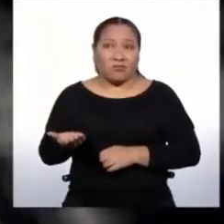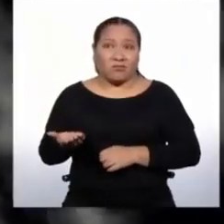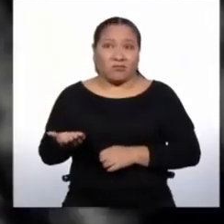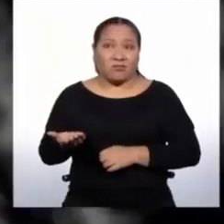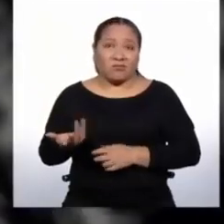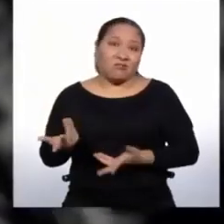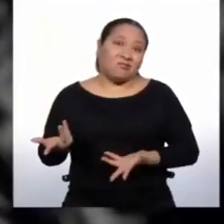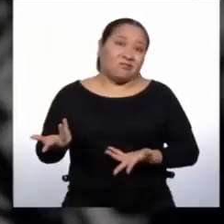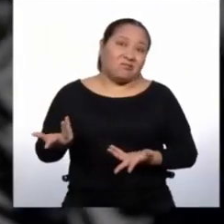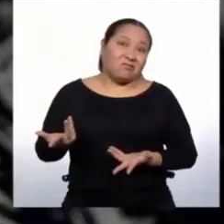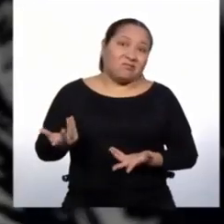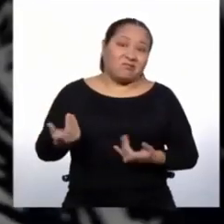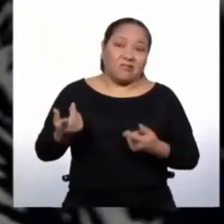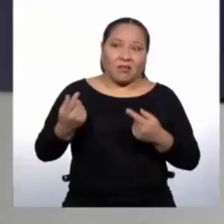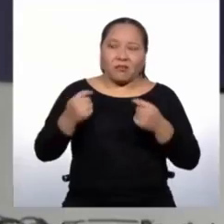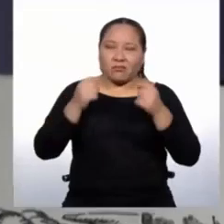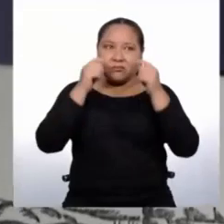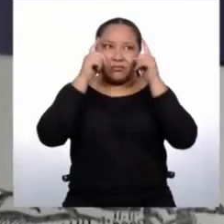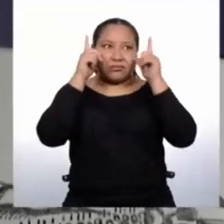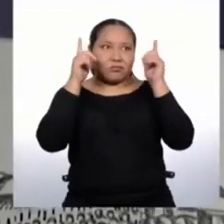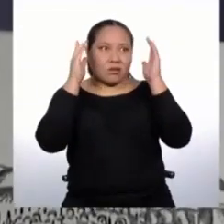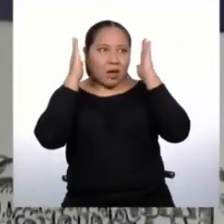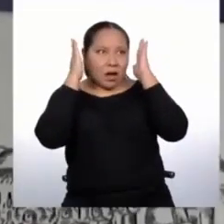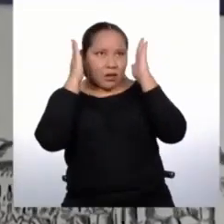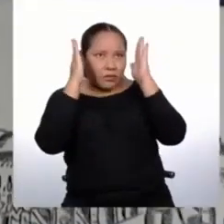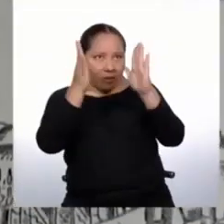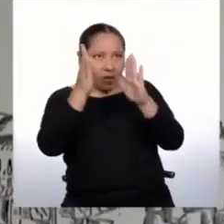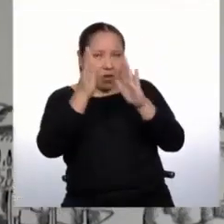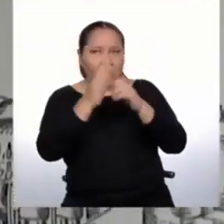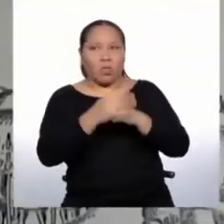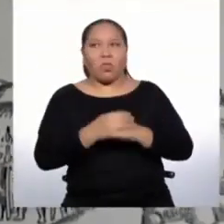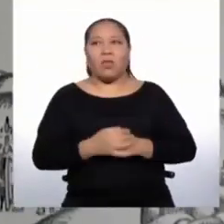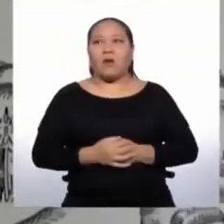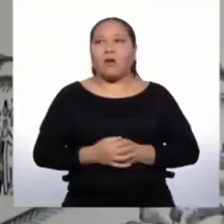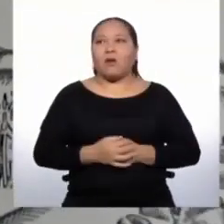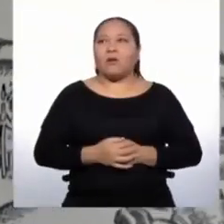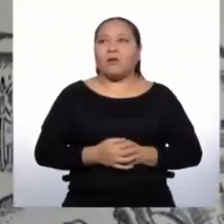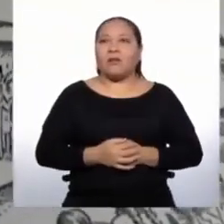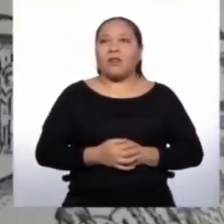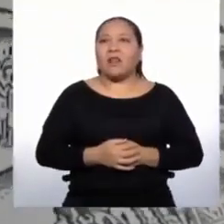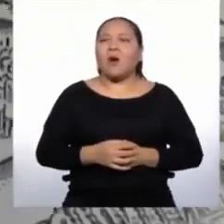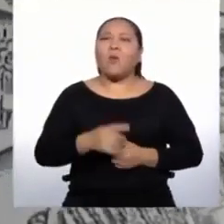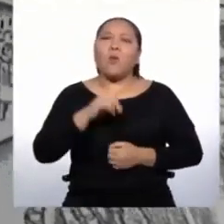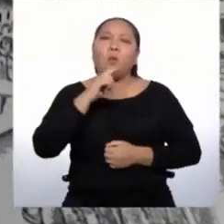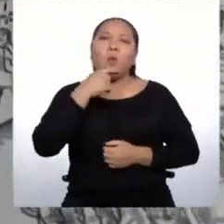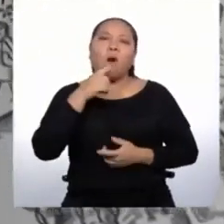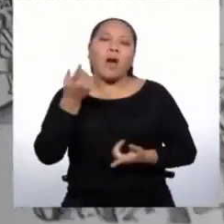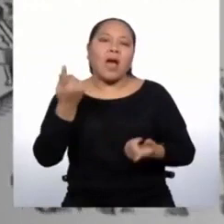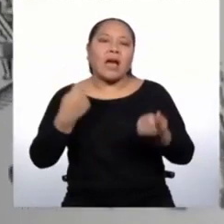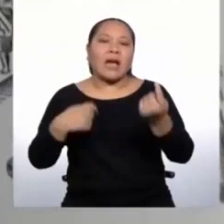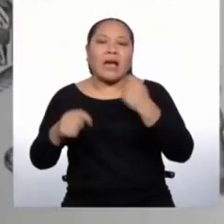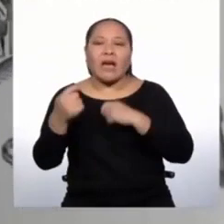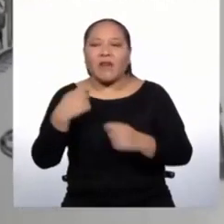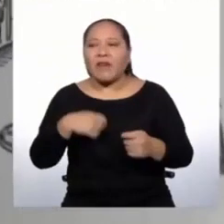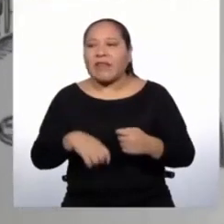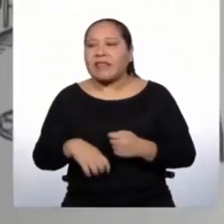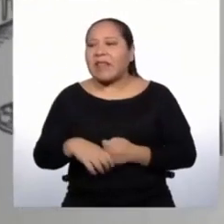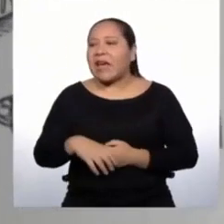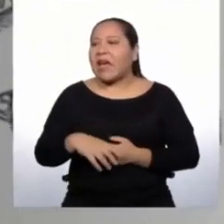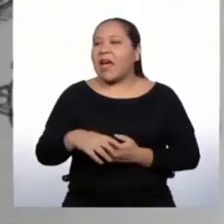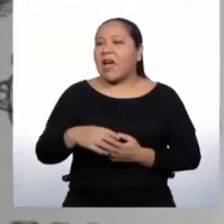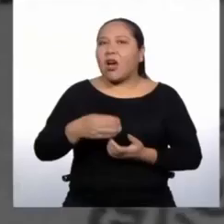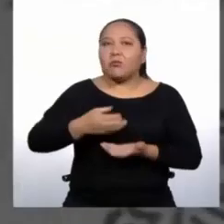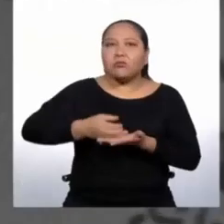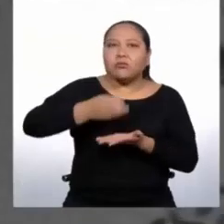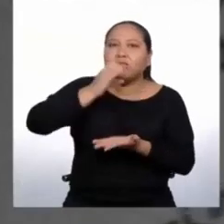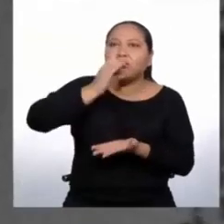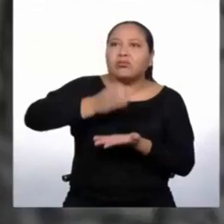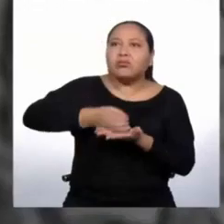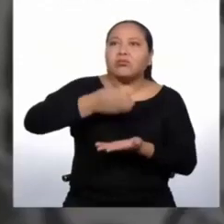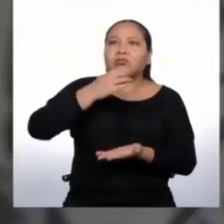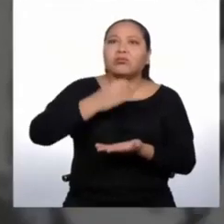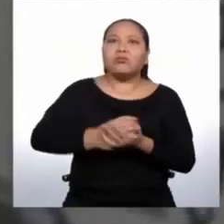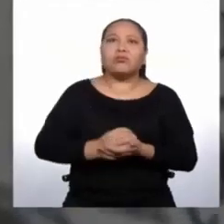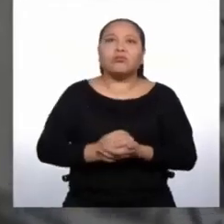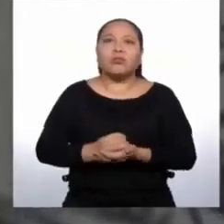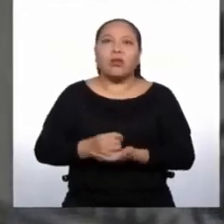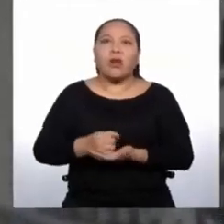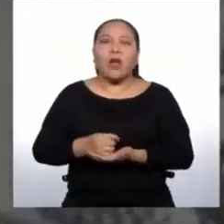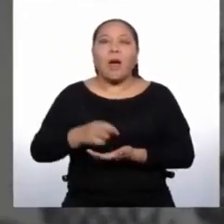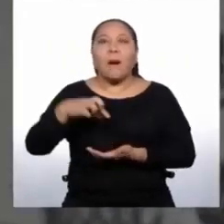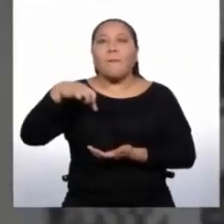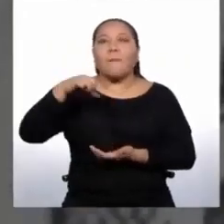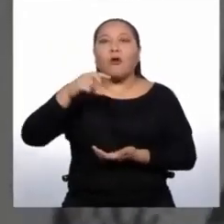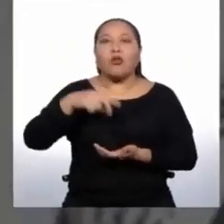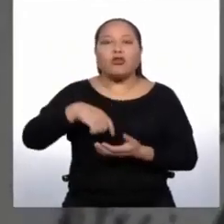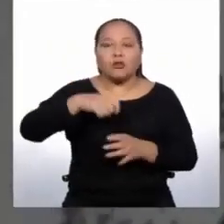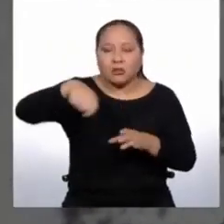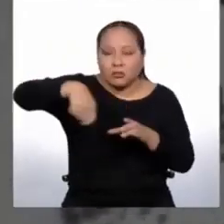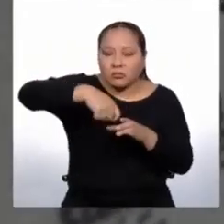vivarás despierto, la que vende el tamal, la que vende el sanguito, la que vende el ponche, la que vende